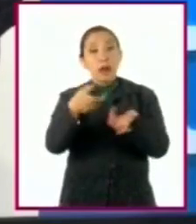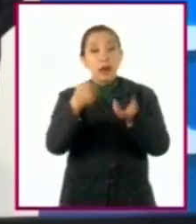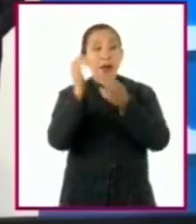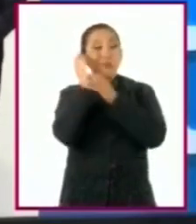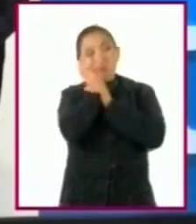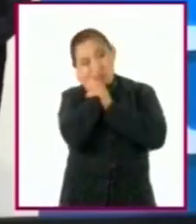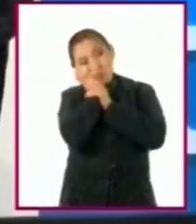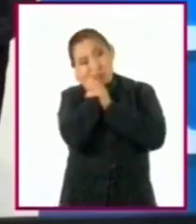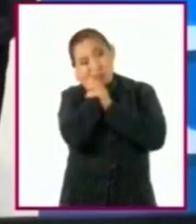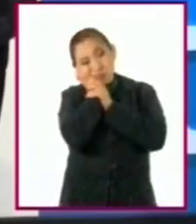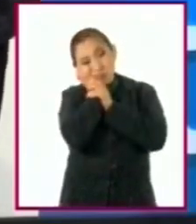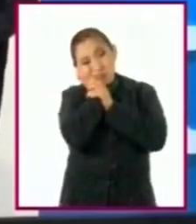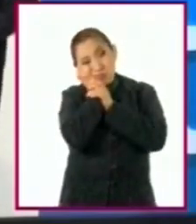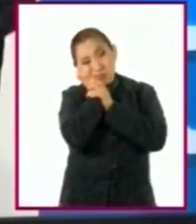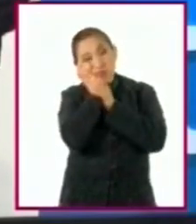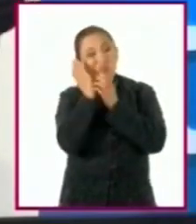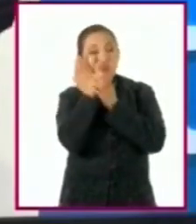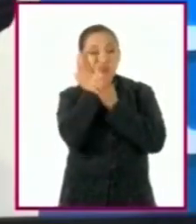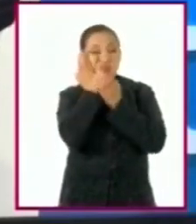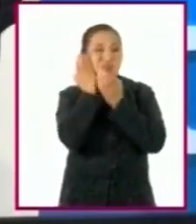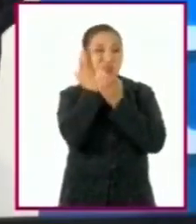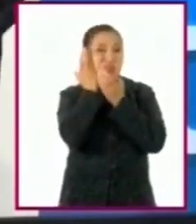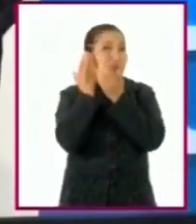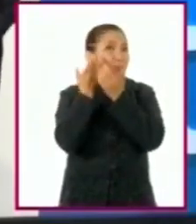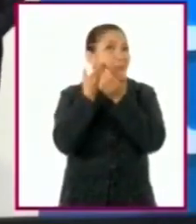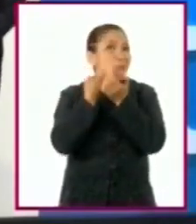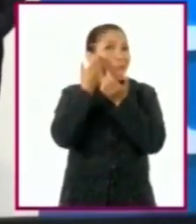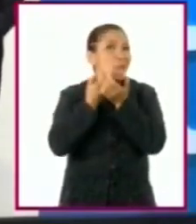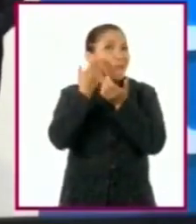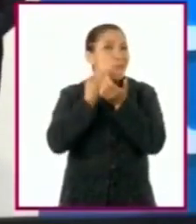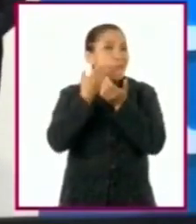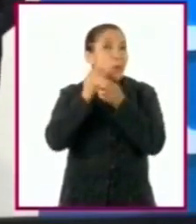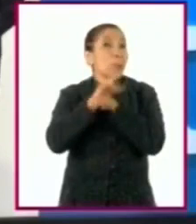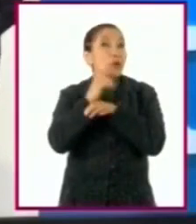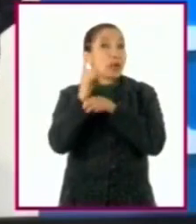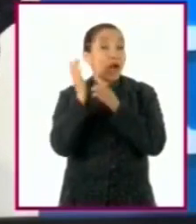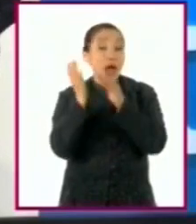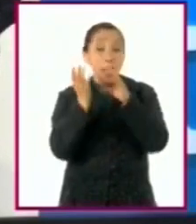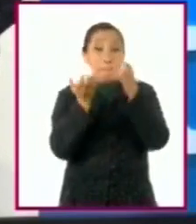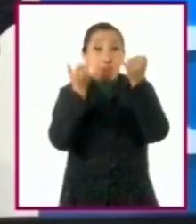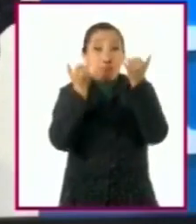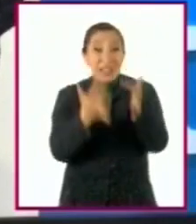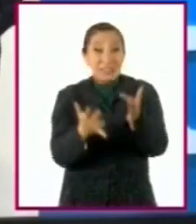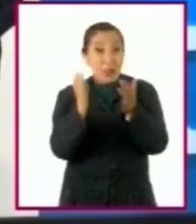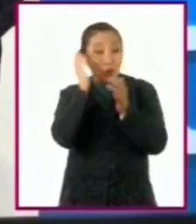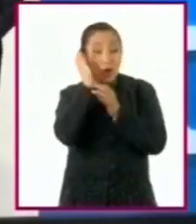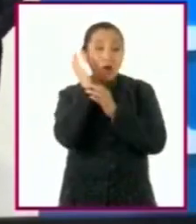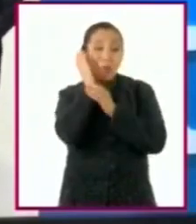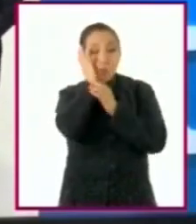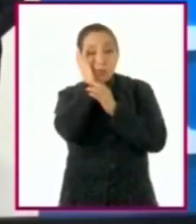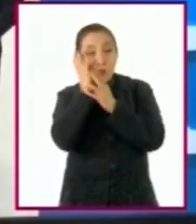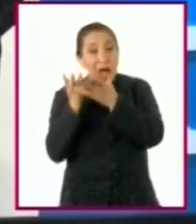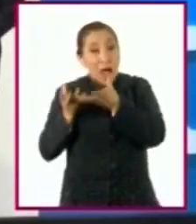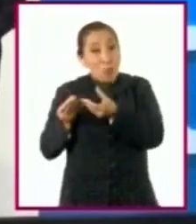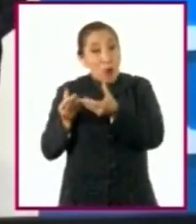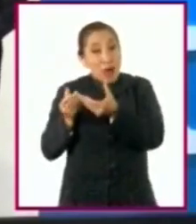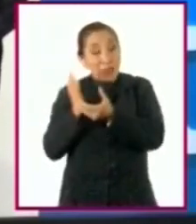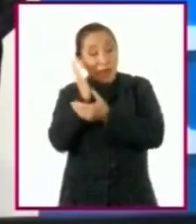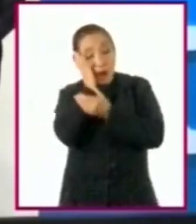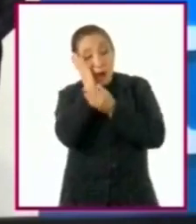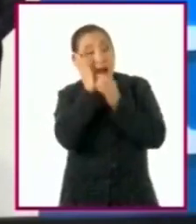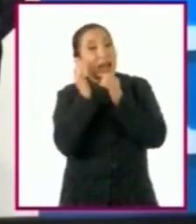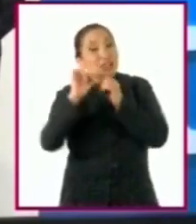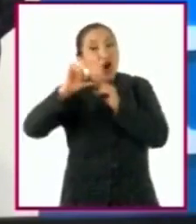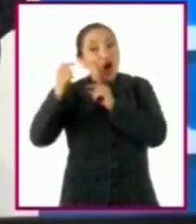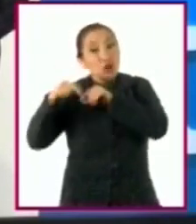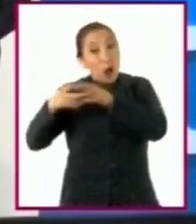almohada, te quedan marcados los dobleces de la funda, pues dejas caer el peso de tu cabeza sobre la almohada. Este ejerce